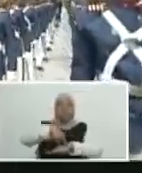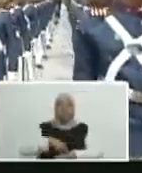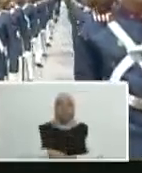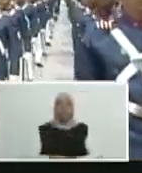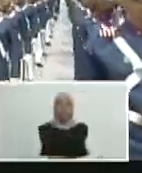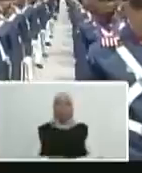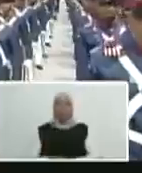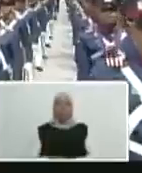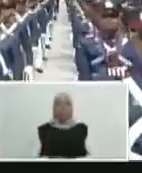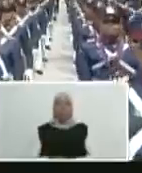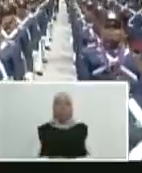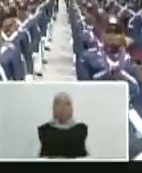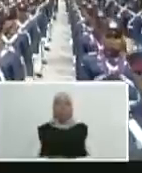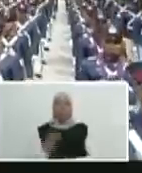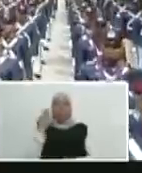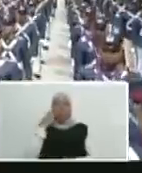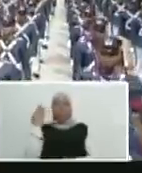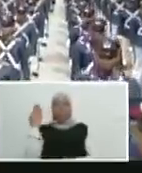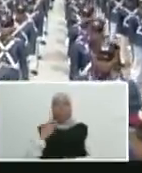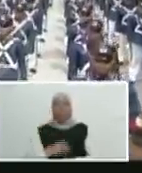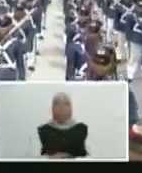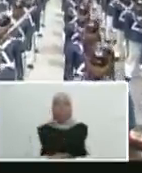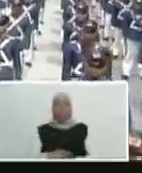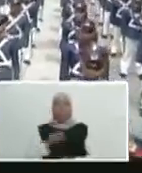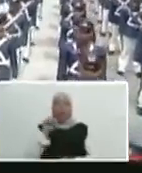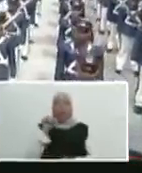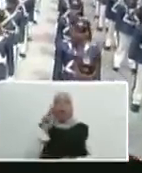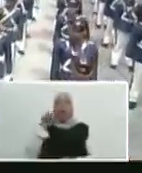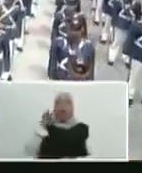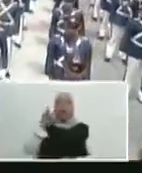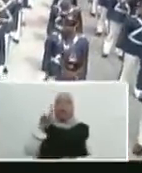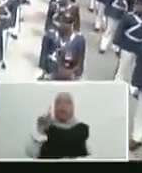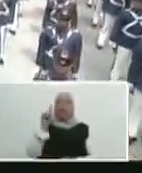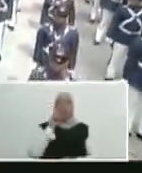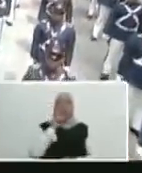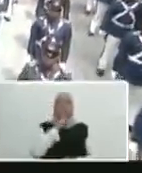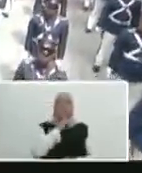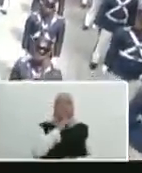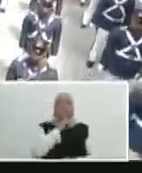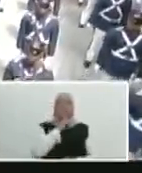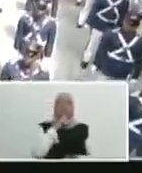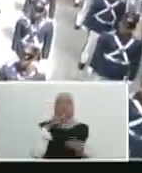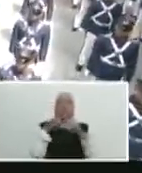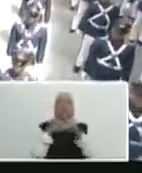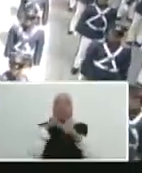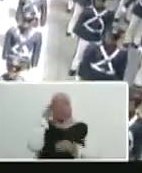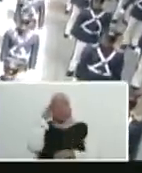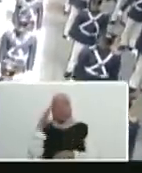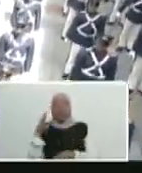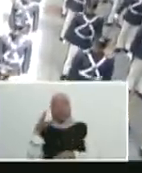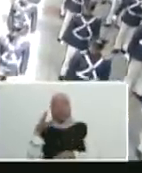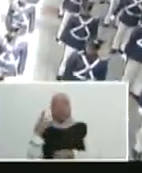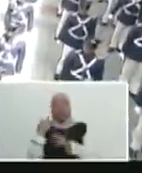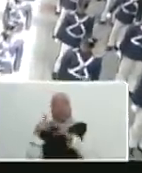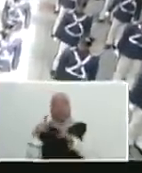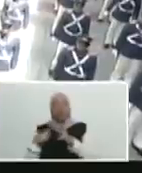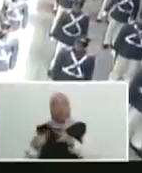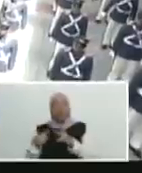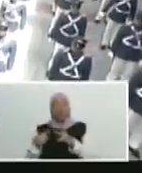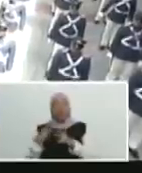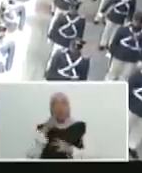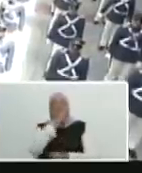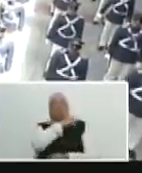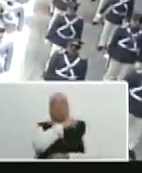Palabras del ciudadano almirante Aníbal Brito Hernández, en representación de los señores oficiales mayores generales y almirantes de